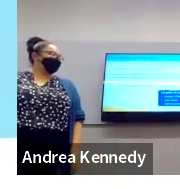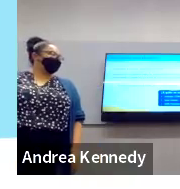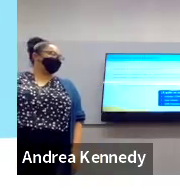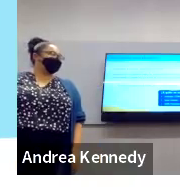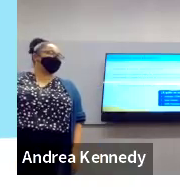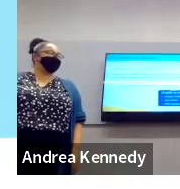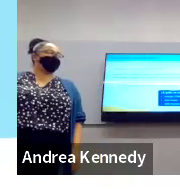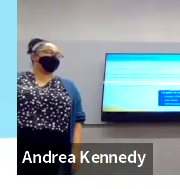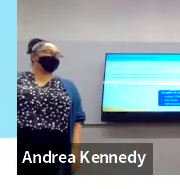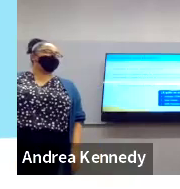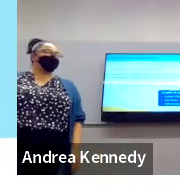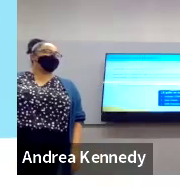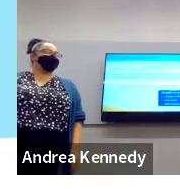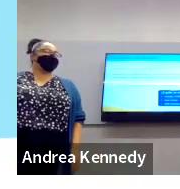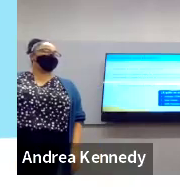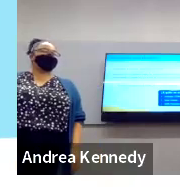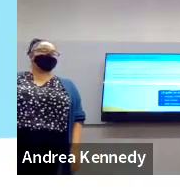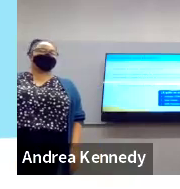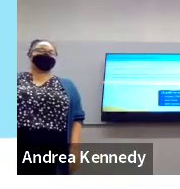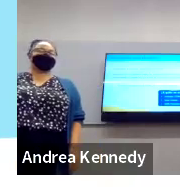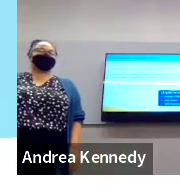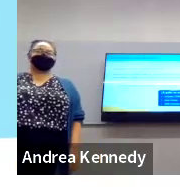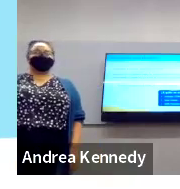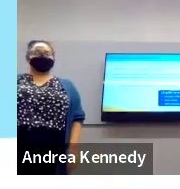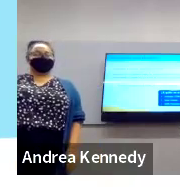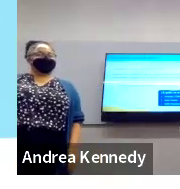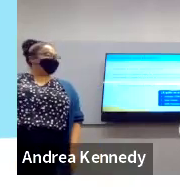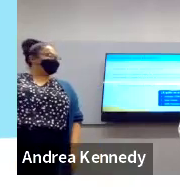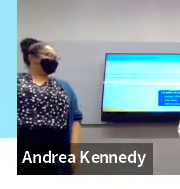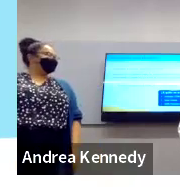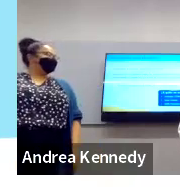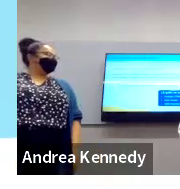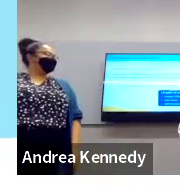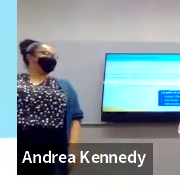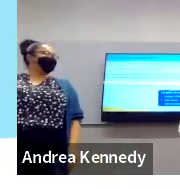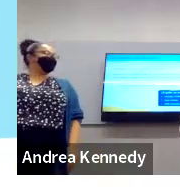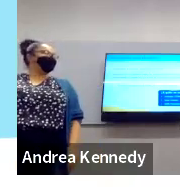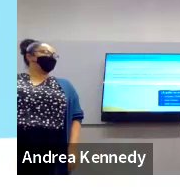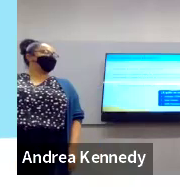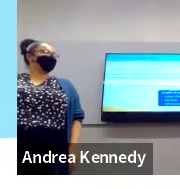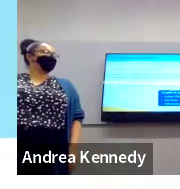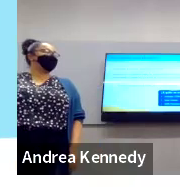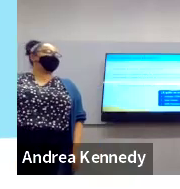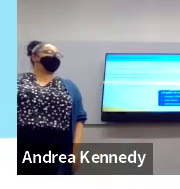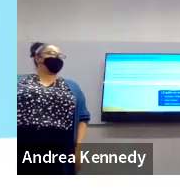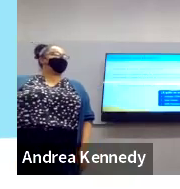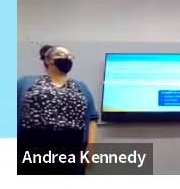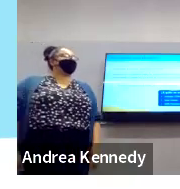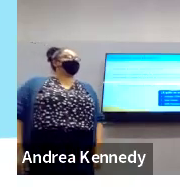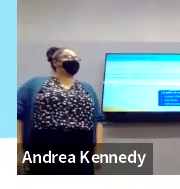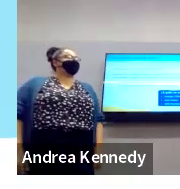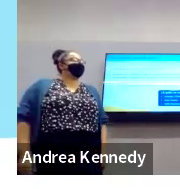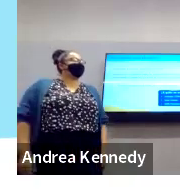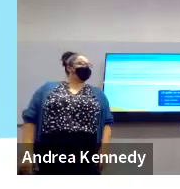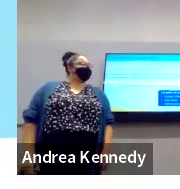sistemas facturación que también por sus siglos en inglés se dice RUBS, a quien no les va a